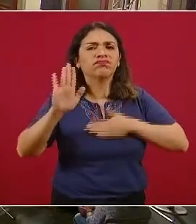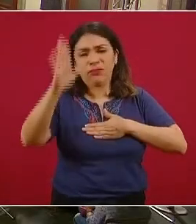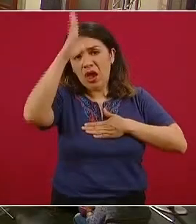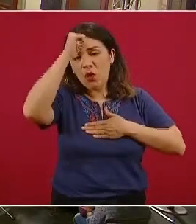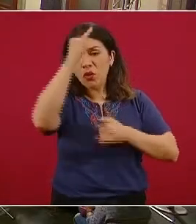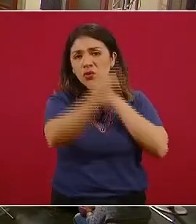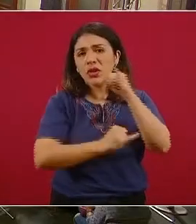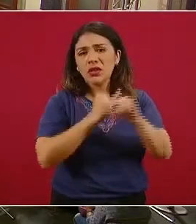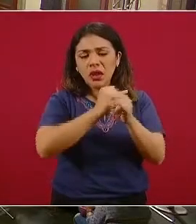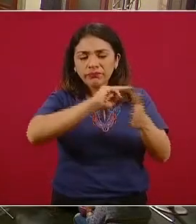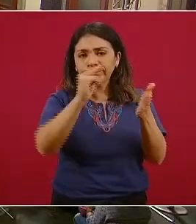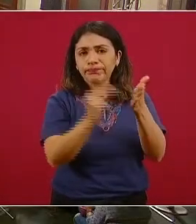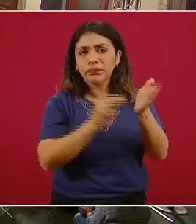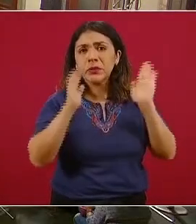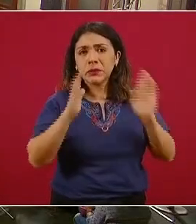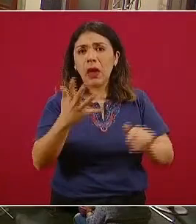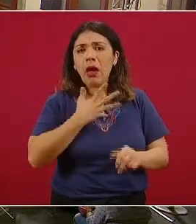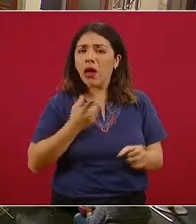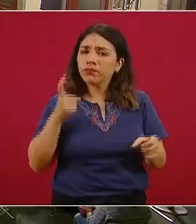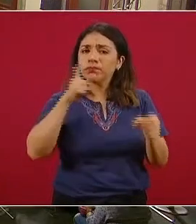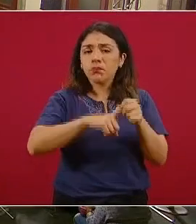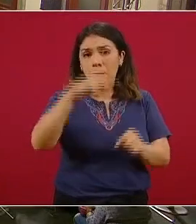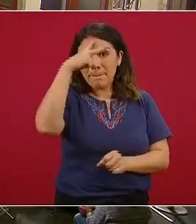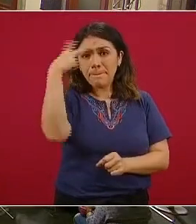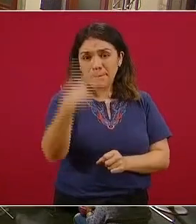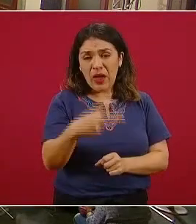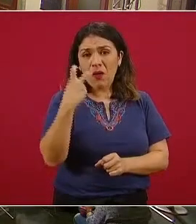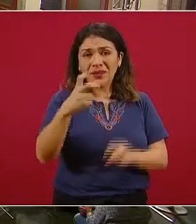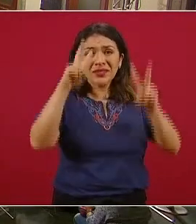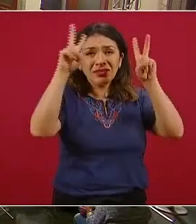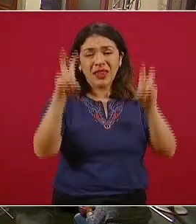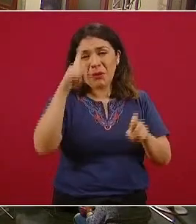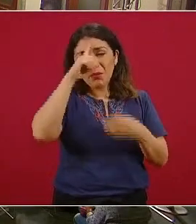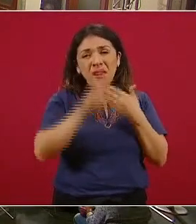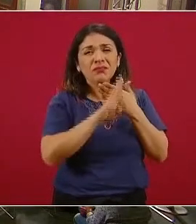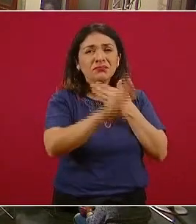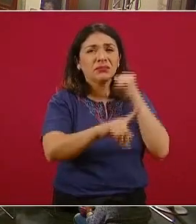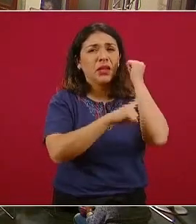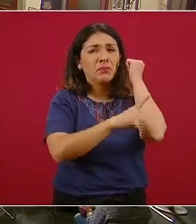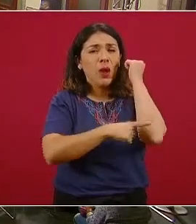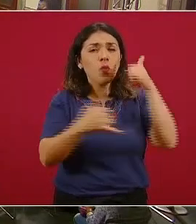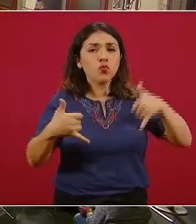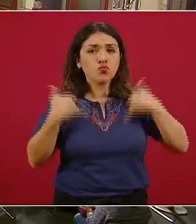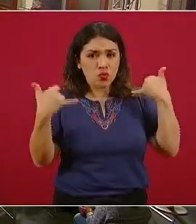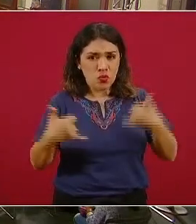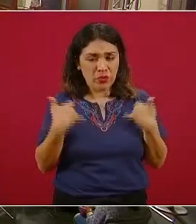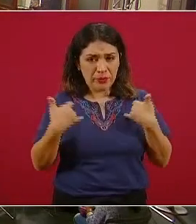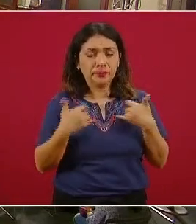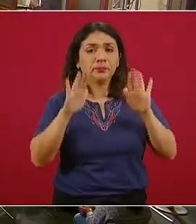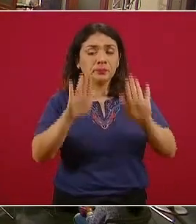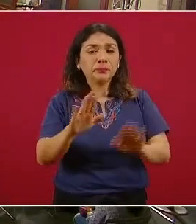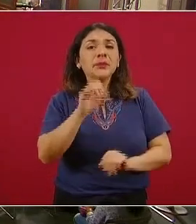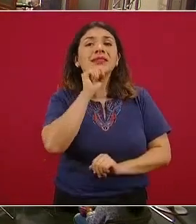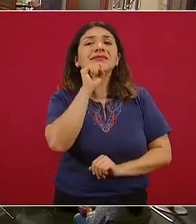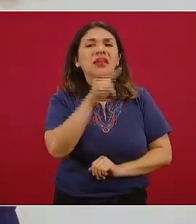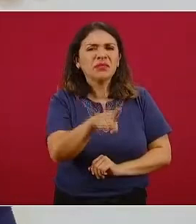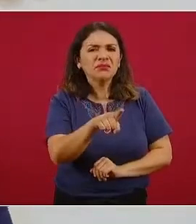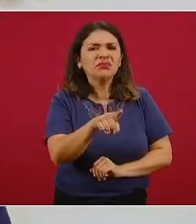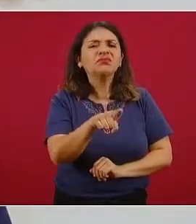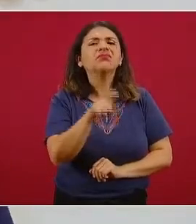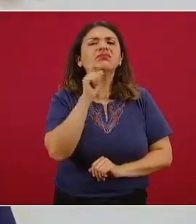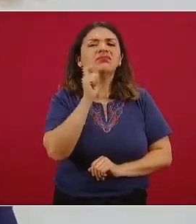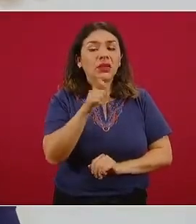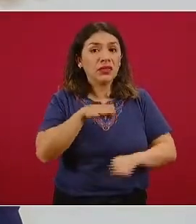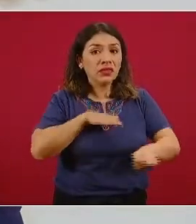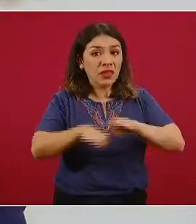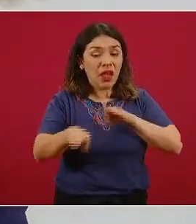internacionales que ha suscrito México en este tema de la prevención del embarazo de adolescentes y también de qué